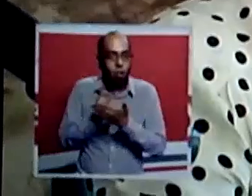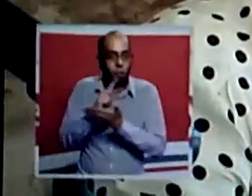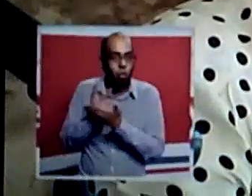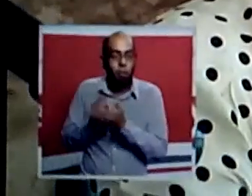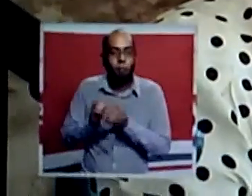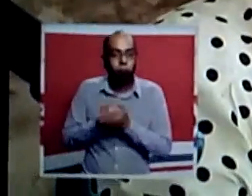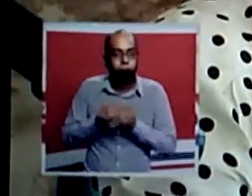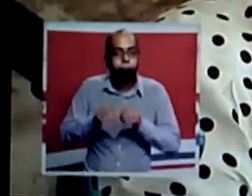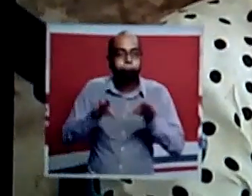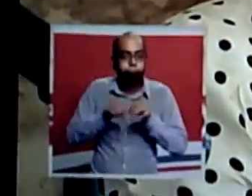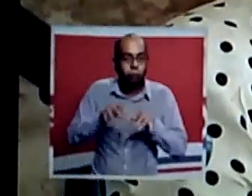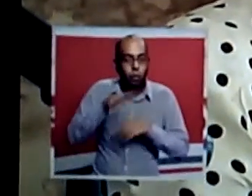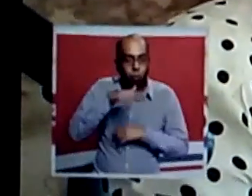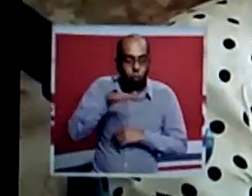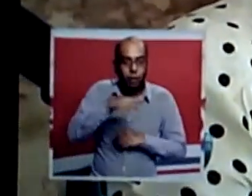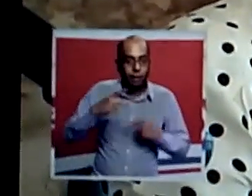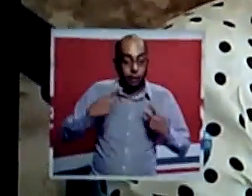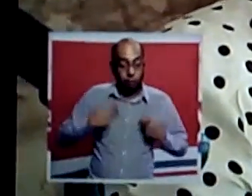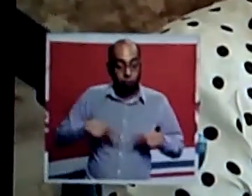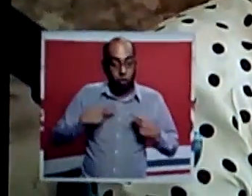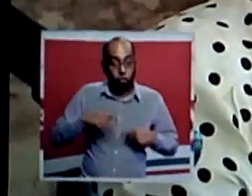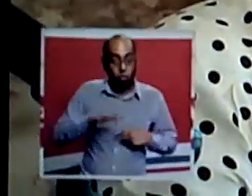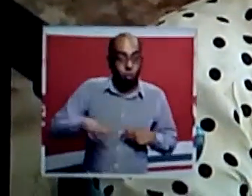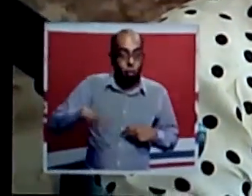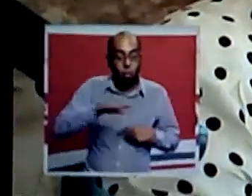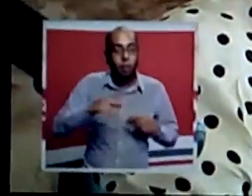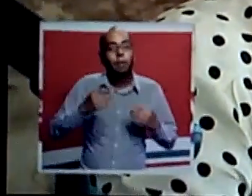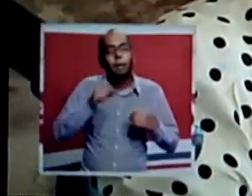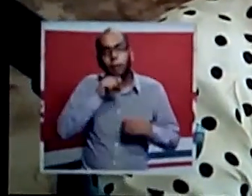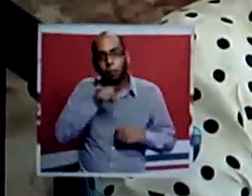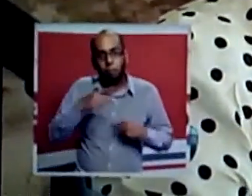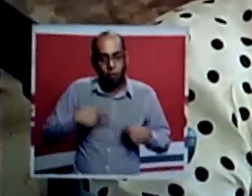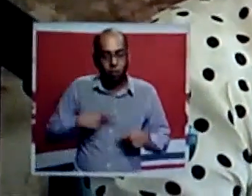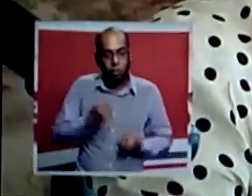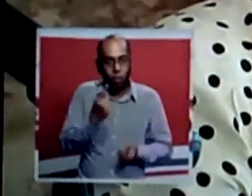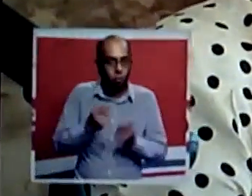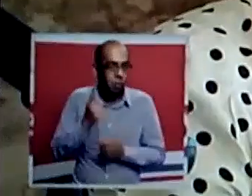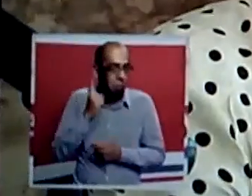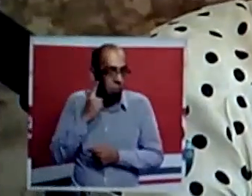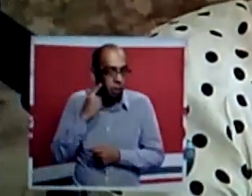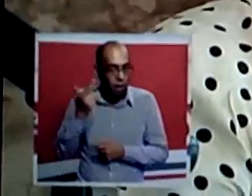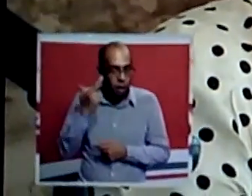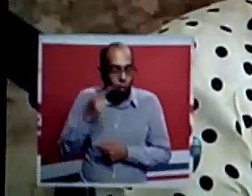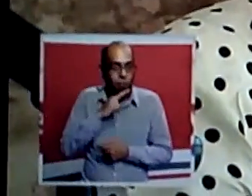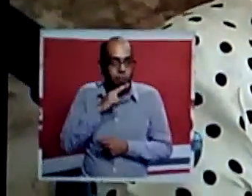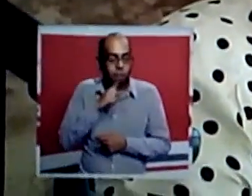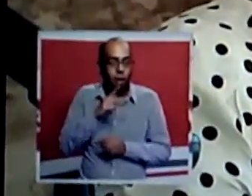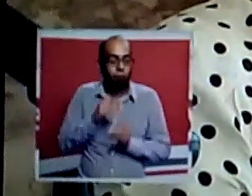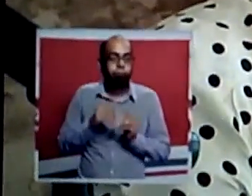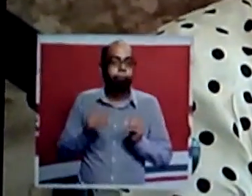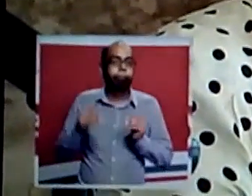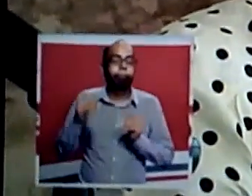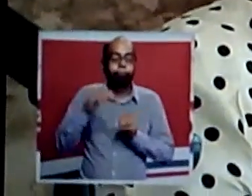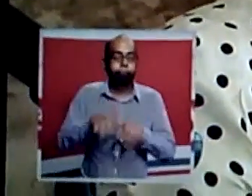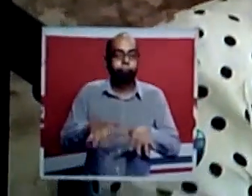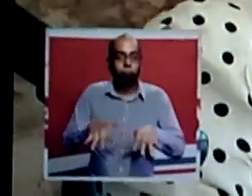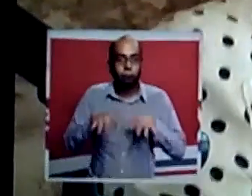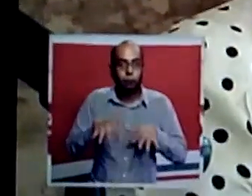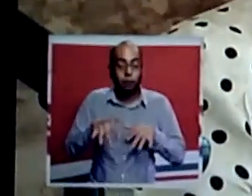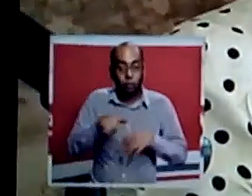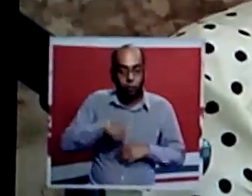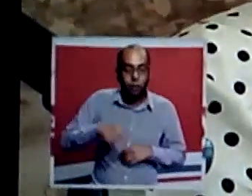programación, buscando al telespectador y al radioescucha de Michoacán y no solo de Morelia, para que sepa que somos